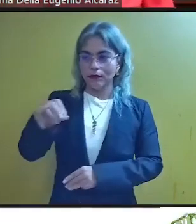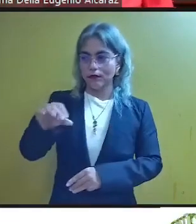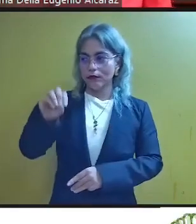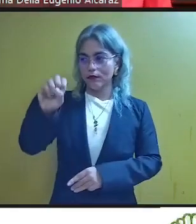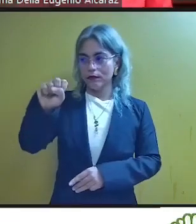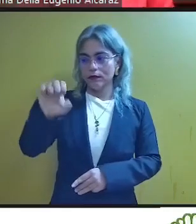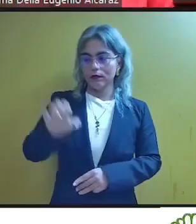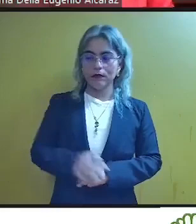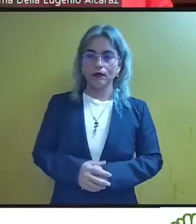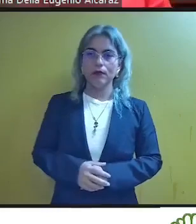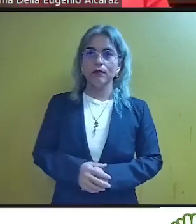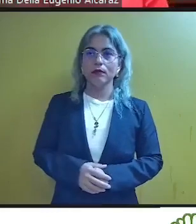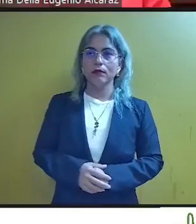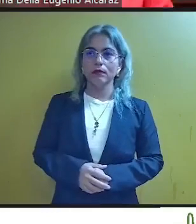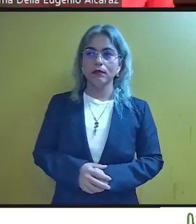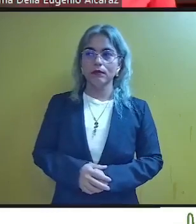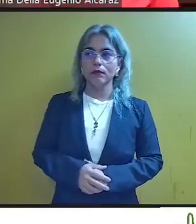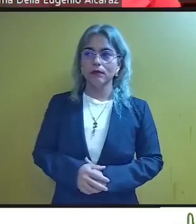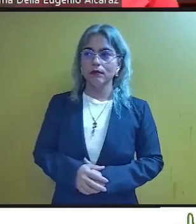Salgado.